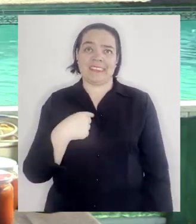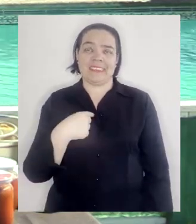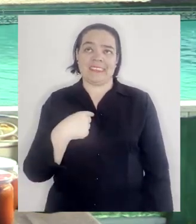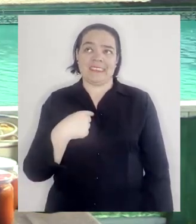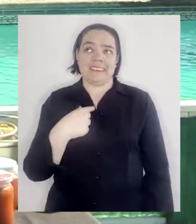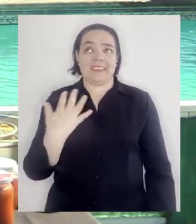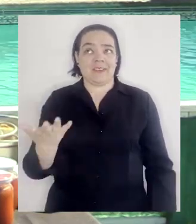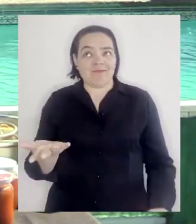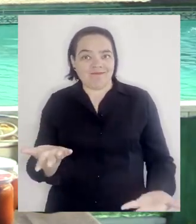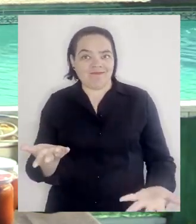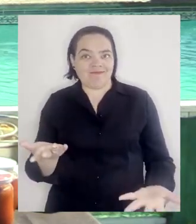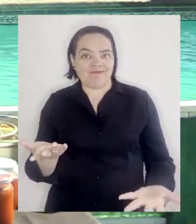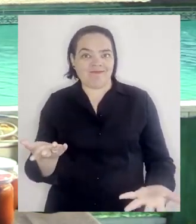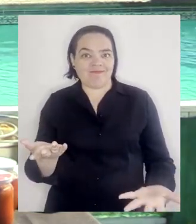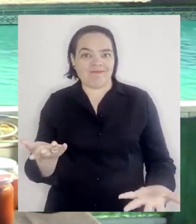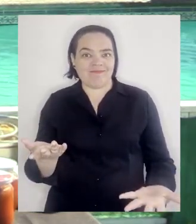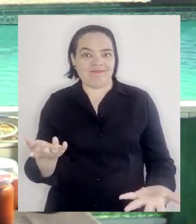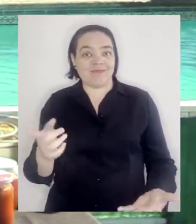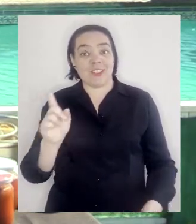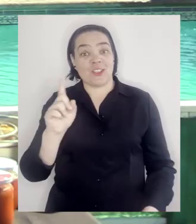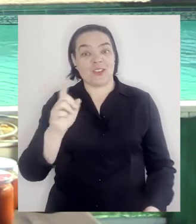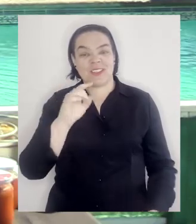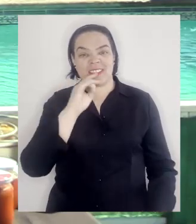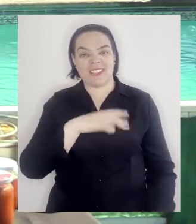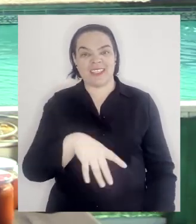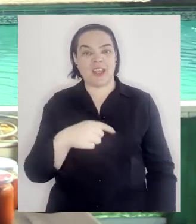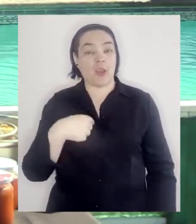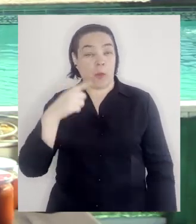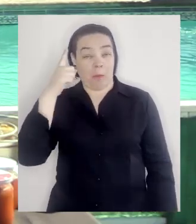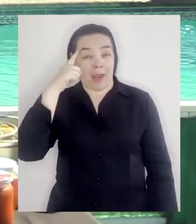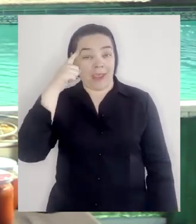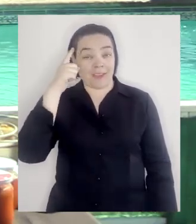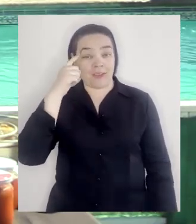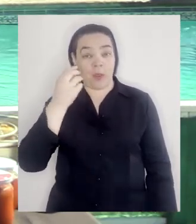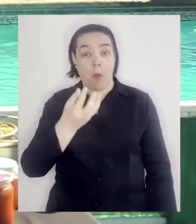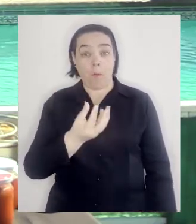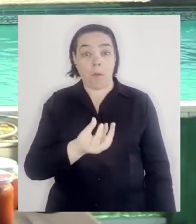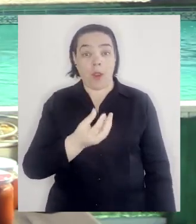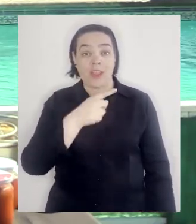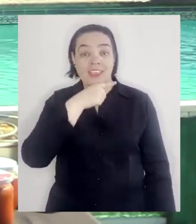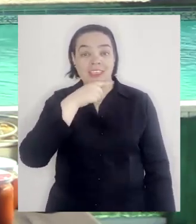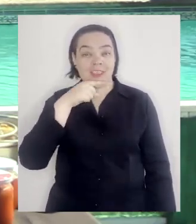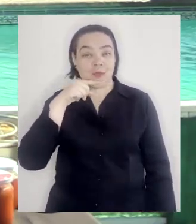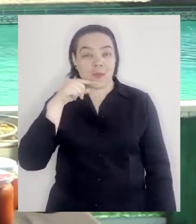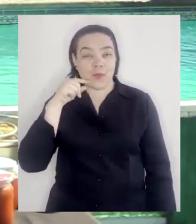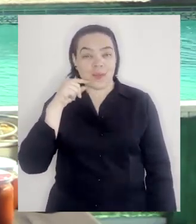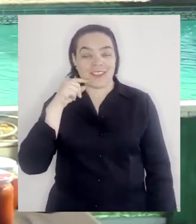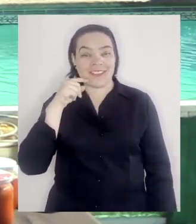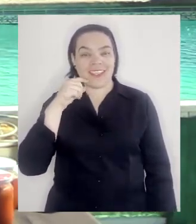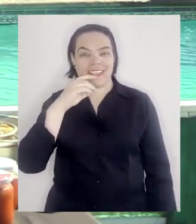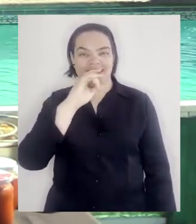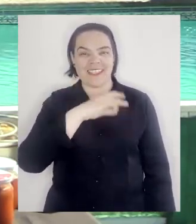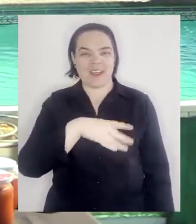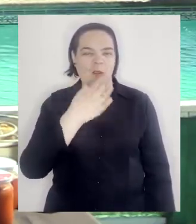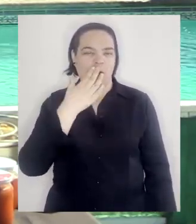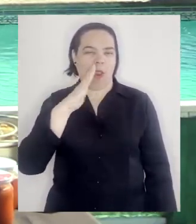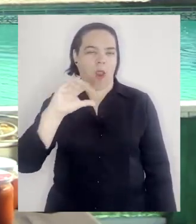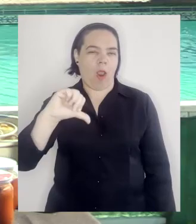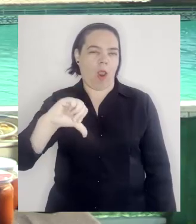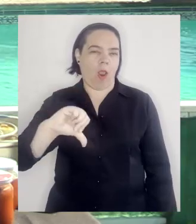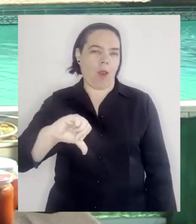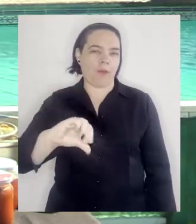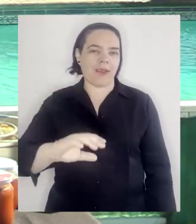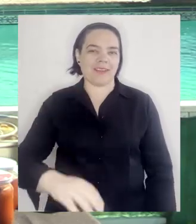honesto. Porque los postres chilenos son bien fome, ¿no? Sí, ya, bueno. Ya, por lo menos honesto. En